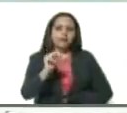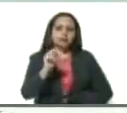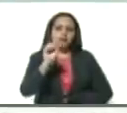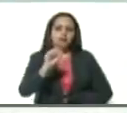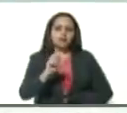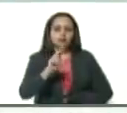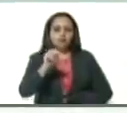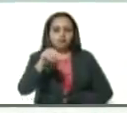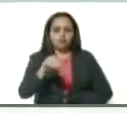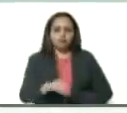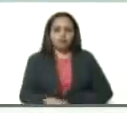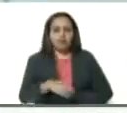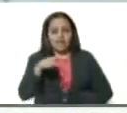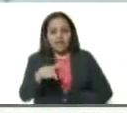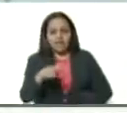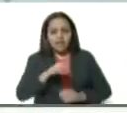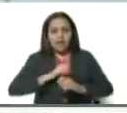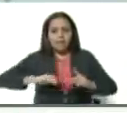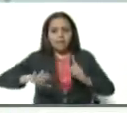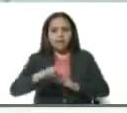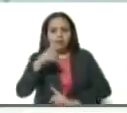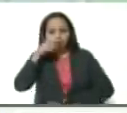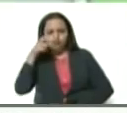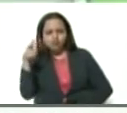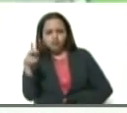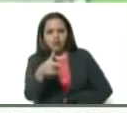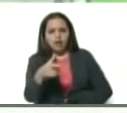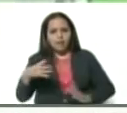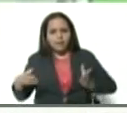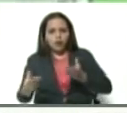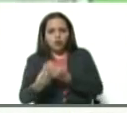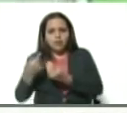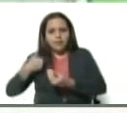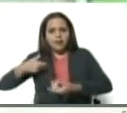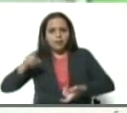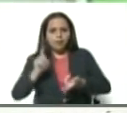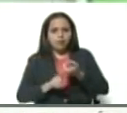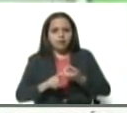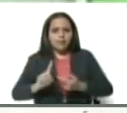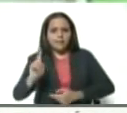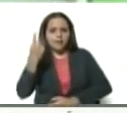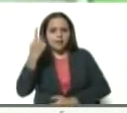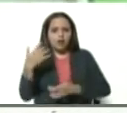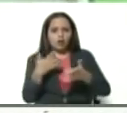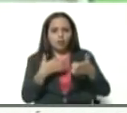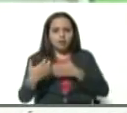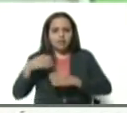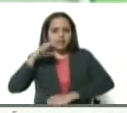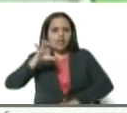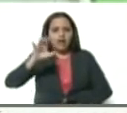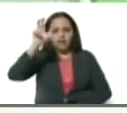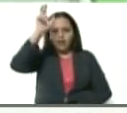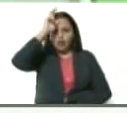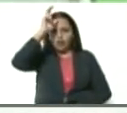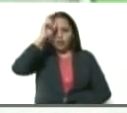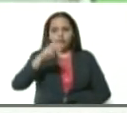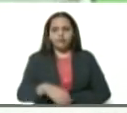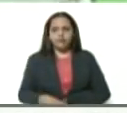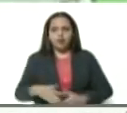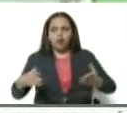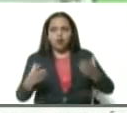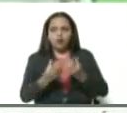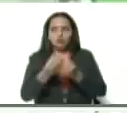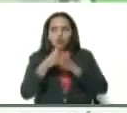observación pediátrica, donde me acompaña también mi esposa Jessica Peroso, primera combatiente del estado Falcón, junto a todo